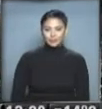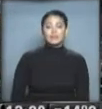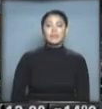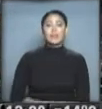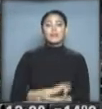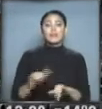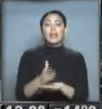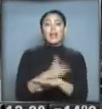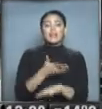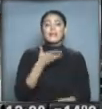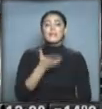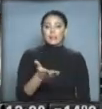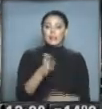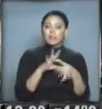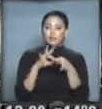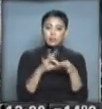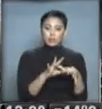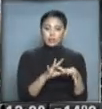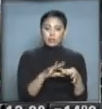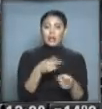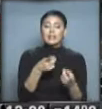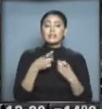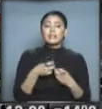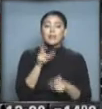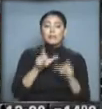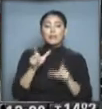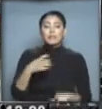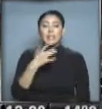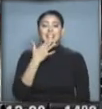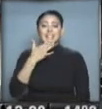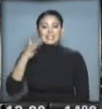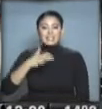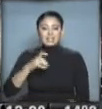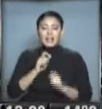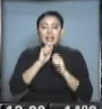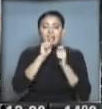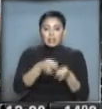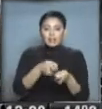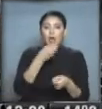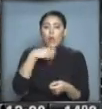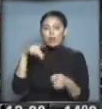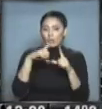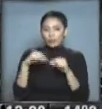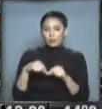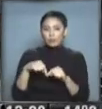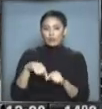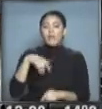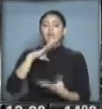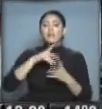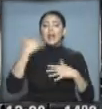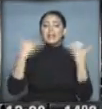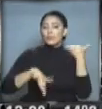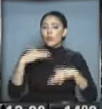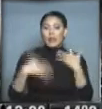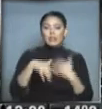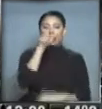Y antes del corte hacemos un pedido solidario. Así es, porque se necesitan dadores de sangre de cualquier tipo y factor. Esto es de forma urgente